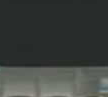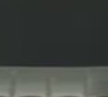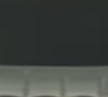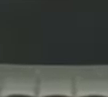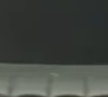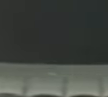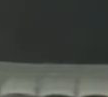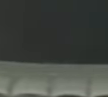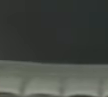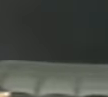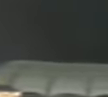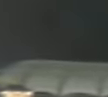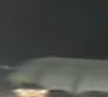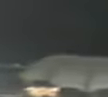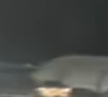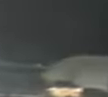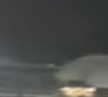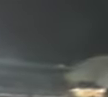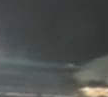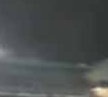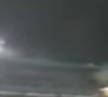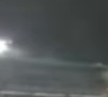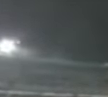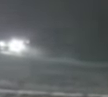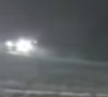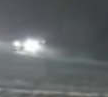honor al que nos salvó.